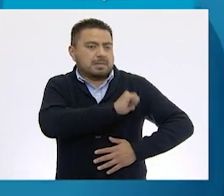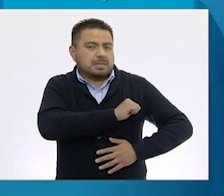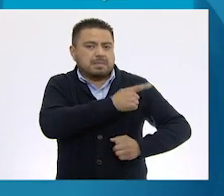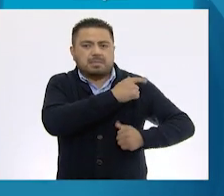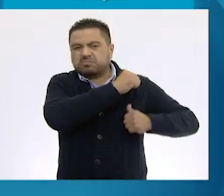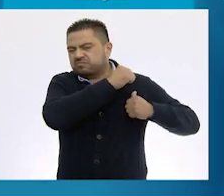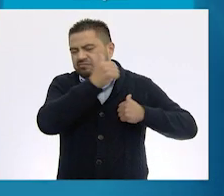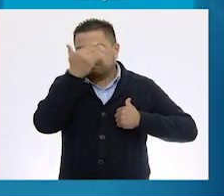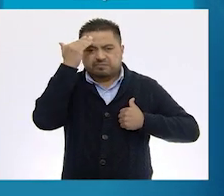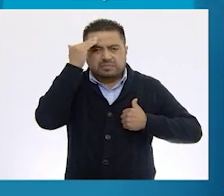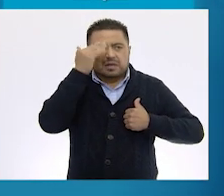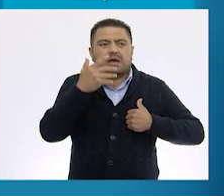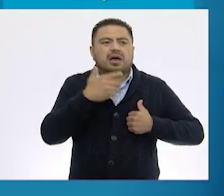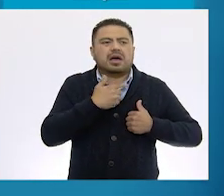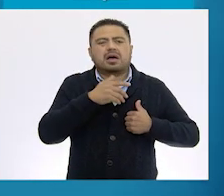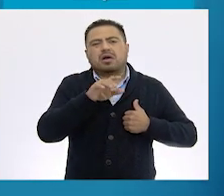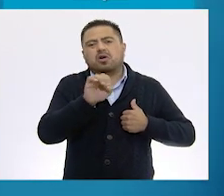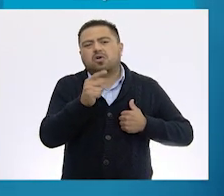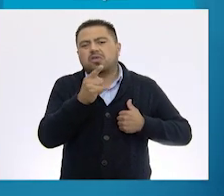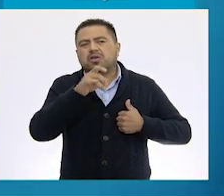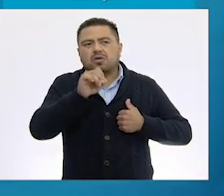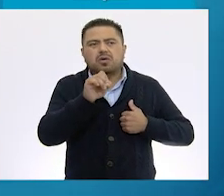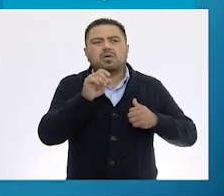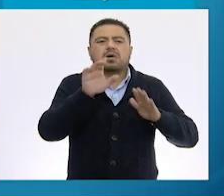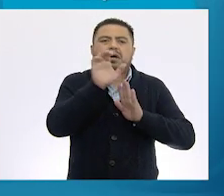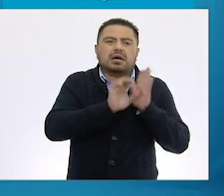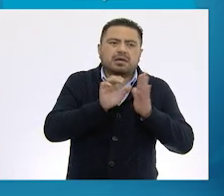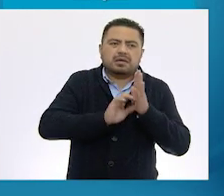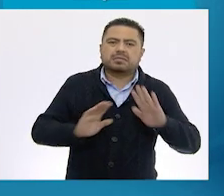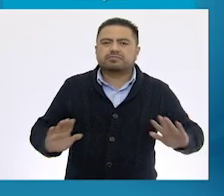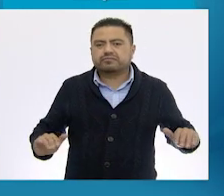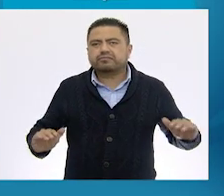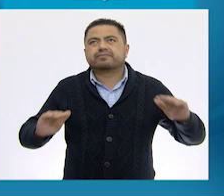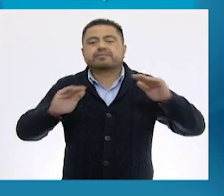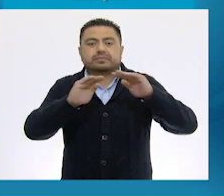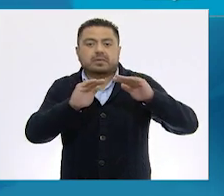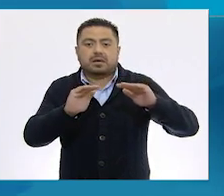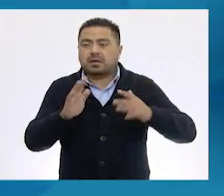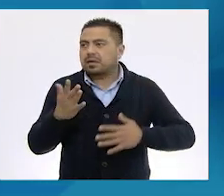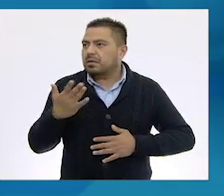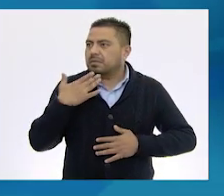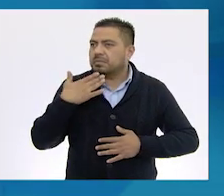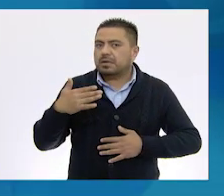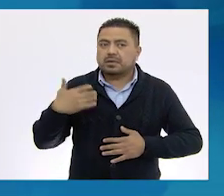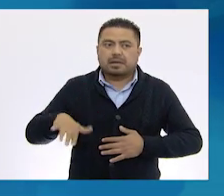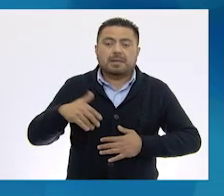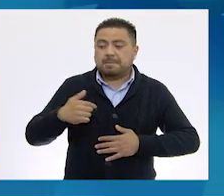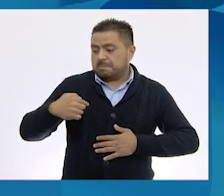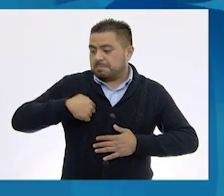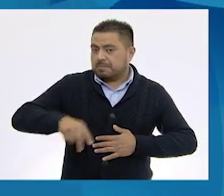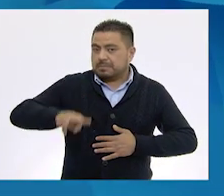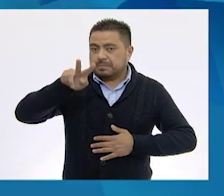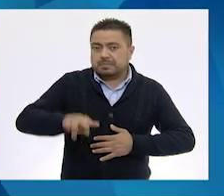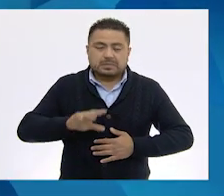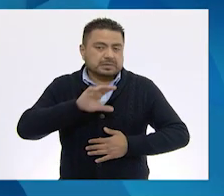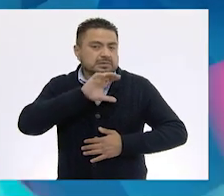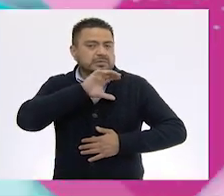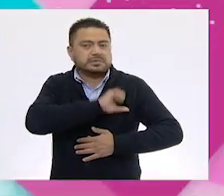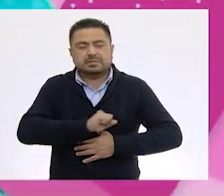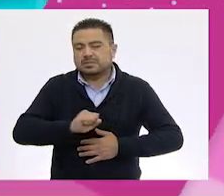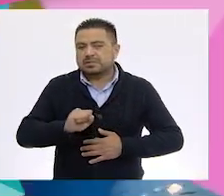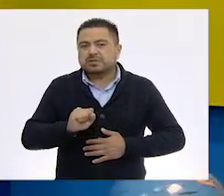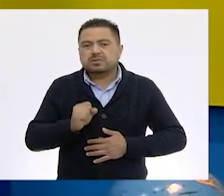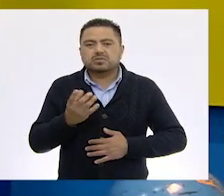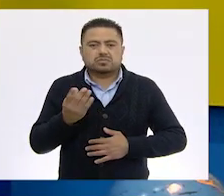Tenemos códices, calendarios y edificios. Ah, muy bien. A mí, la verdad, me encantan